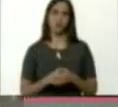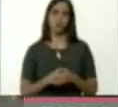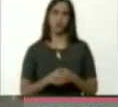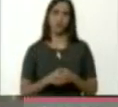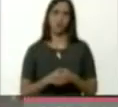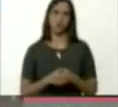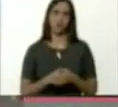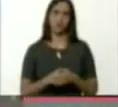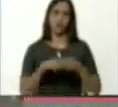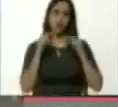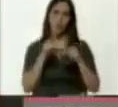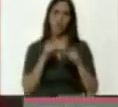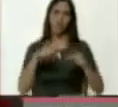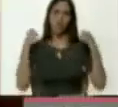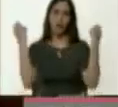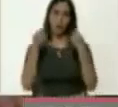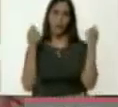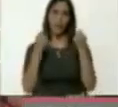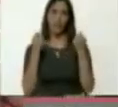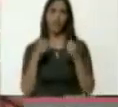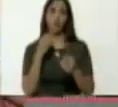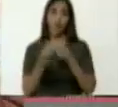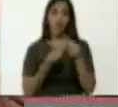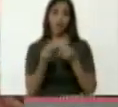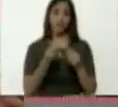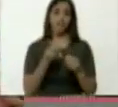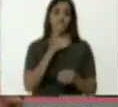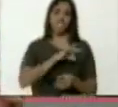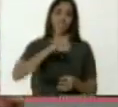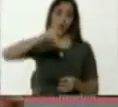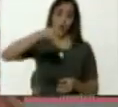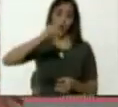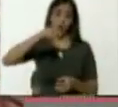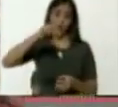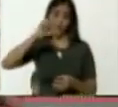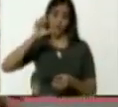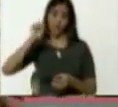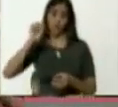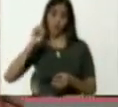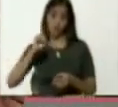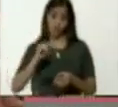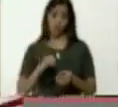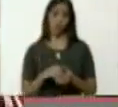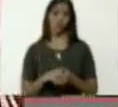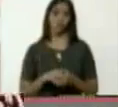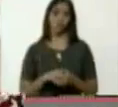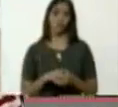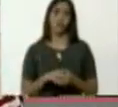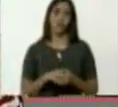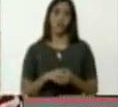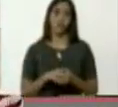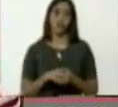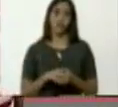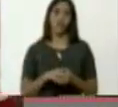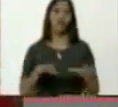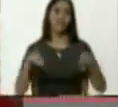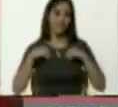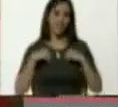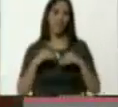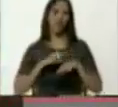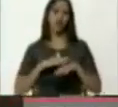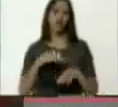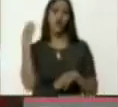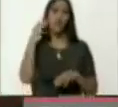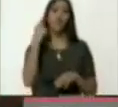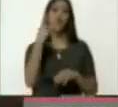Y por eso campañas como las que genera el señor JJ Rendón calan. Colombia fue el único